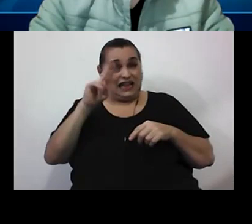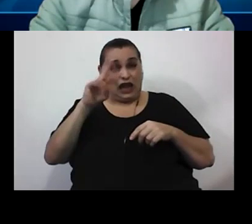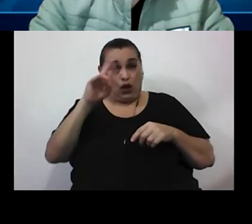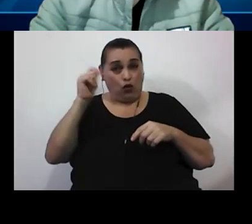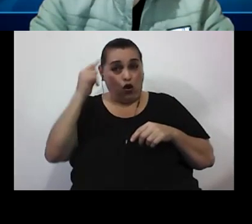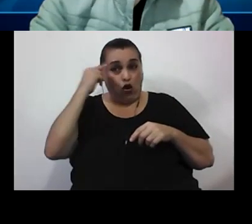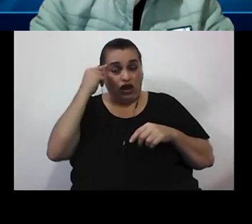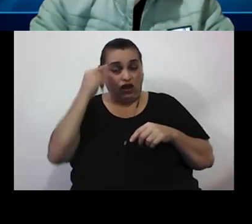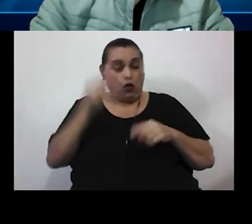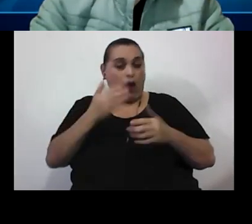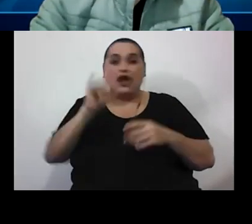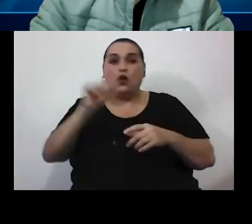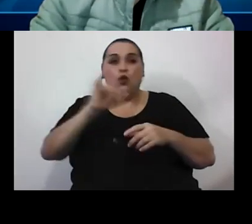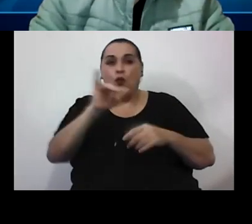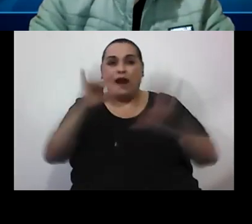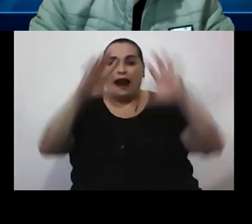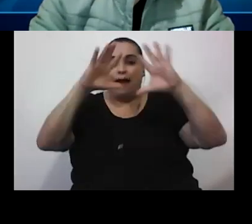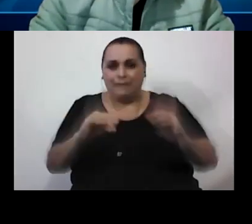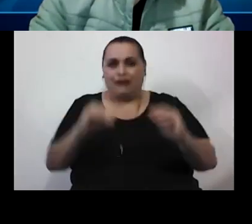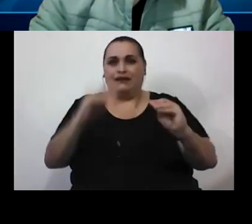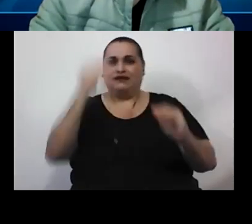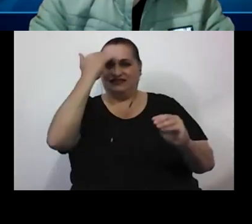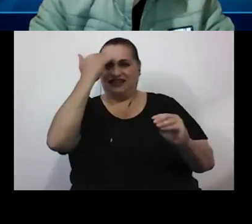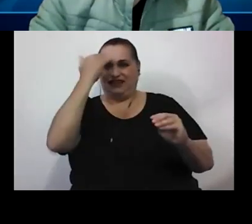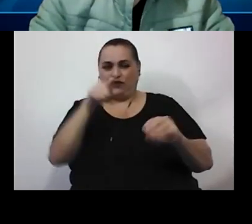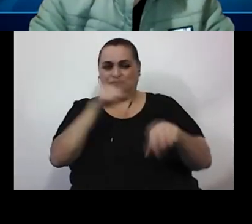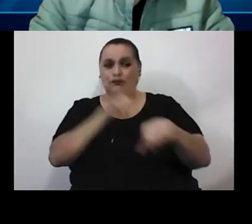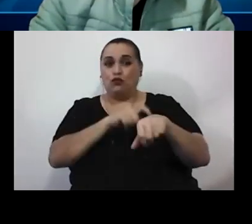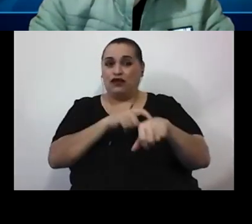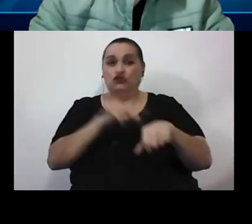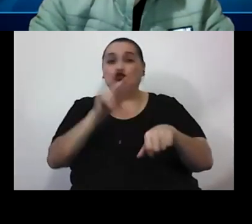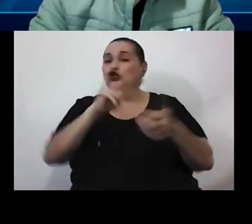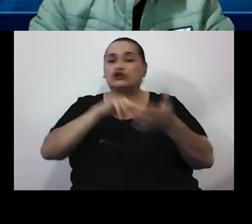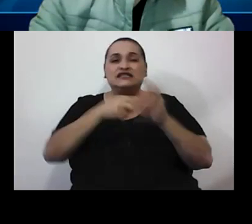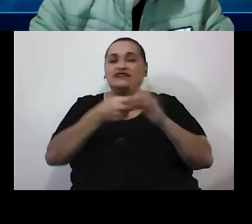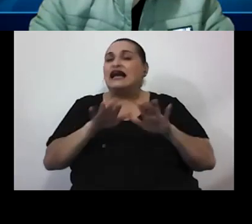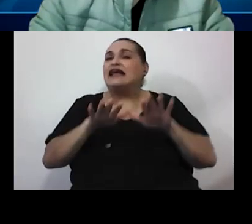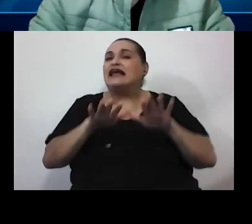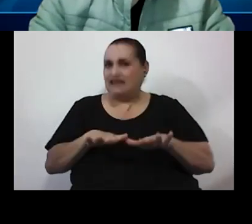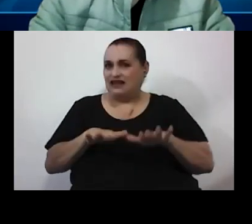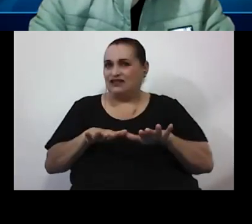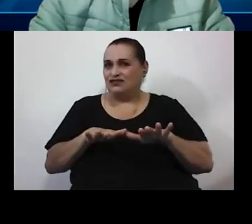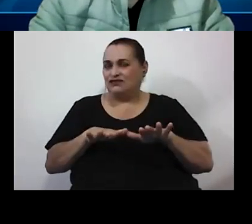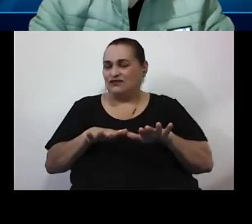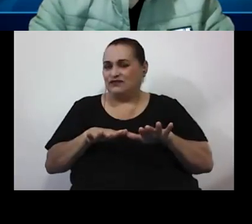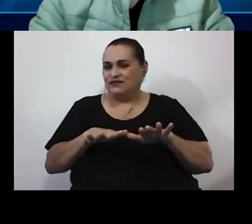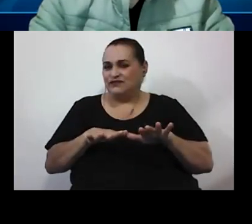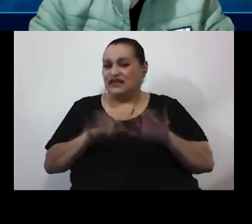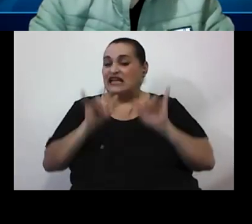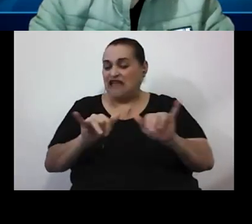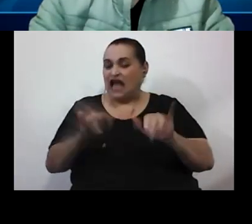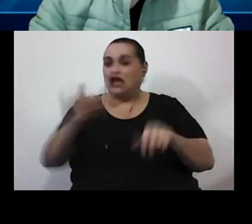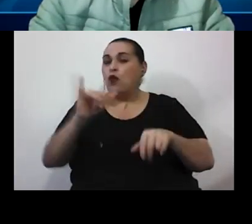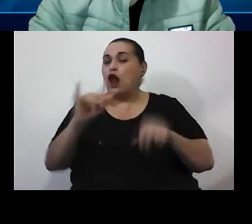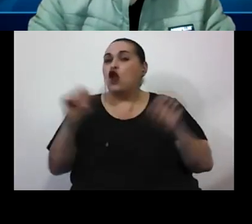cerebral en ese momento. Pero no es que está quieto, es que está congelado en ese